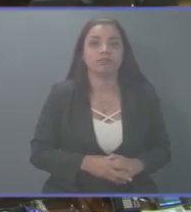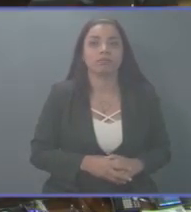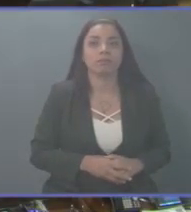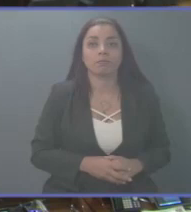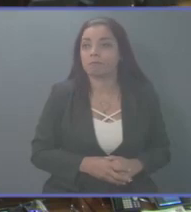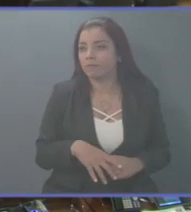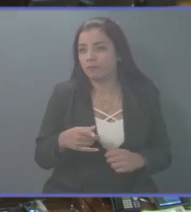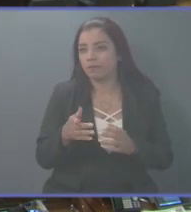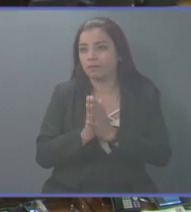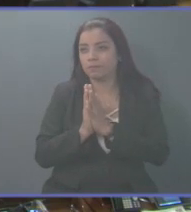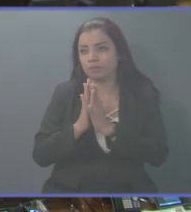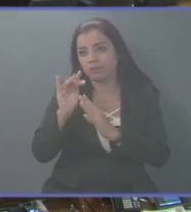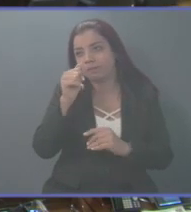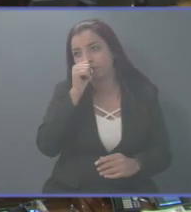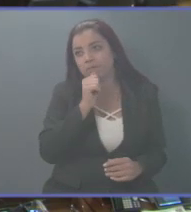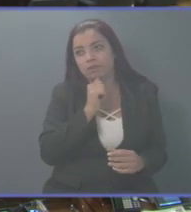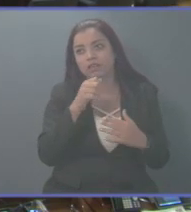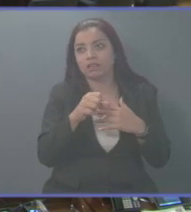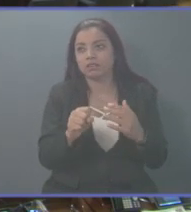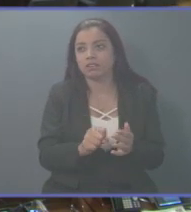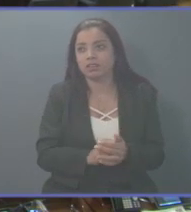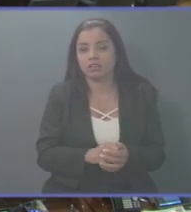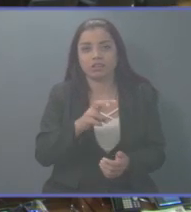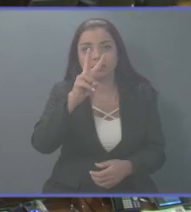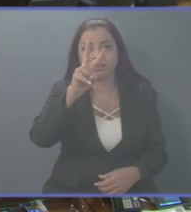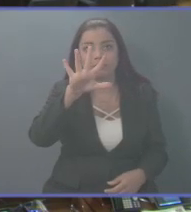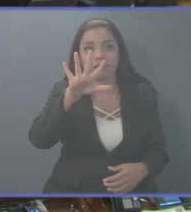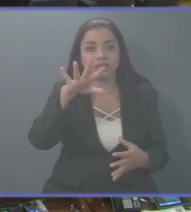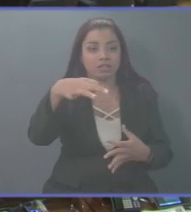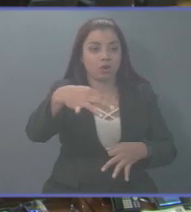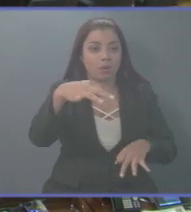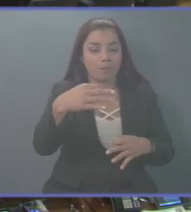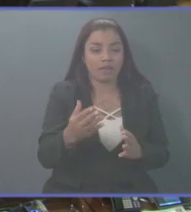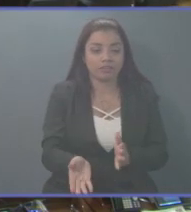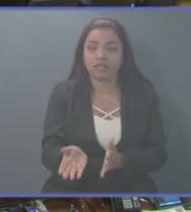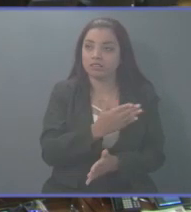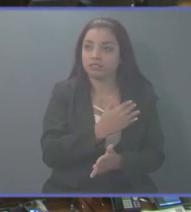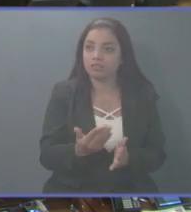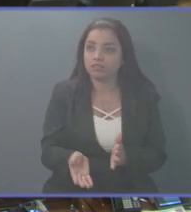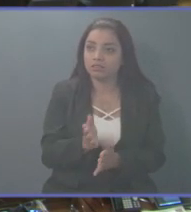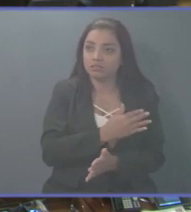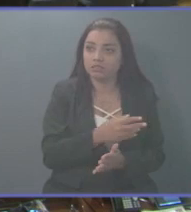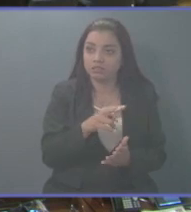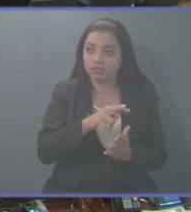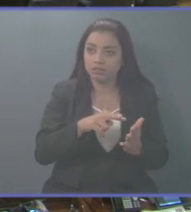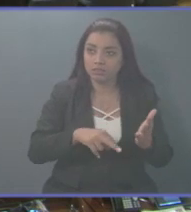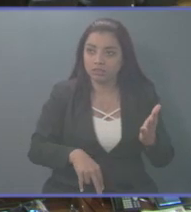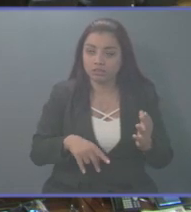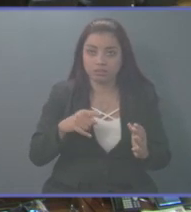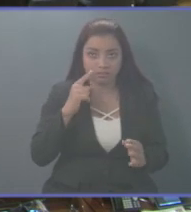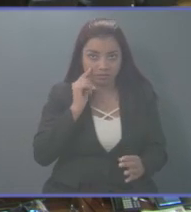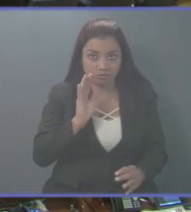Sí le voy a pedir paciencia al Pleno Legislativo, son 25 páginas de la legislación que vamos a leer.